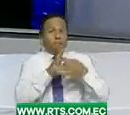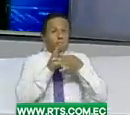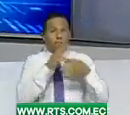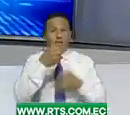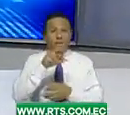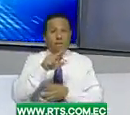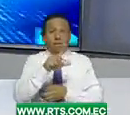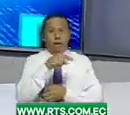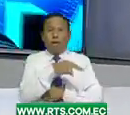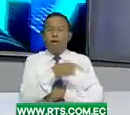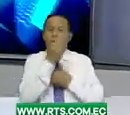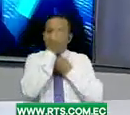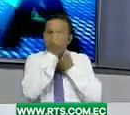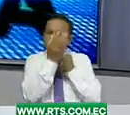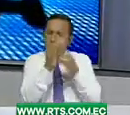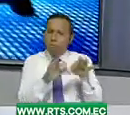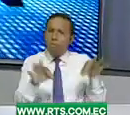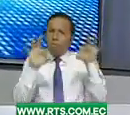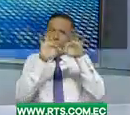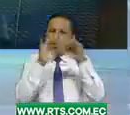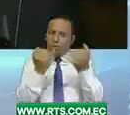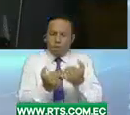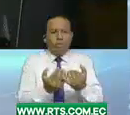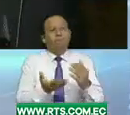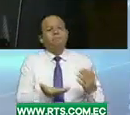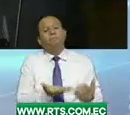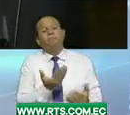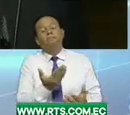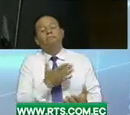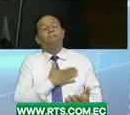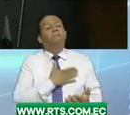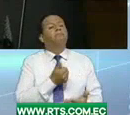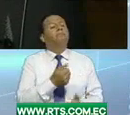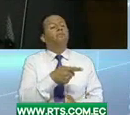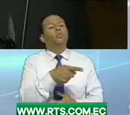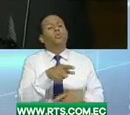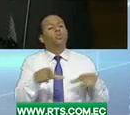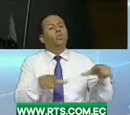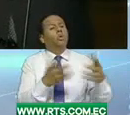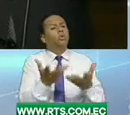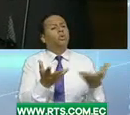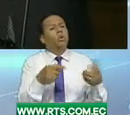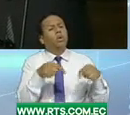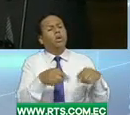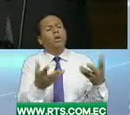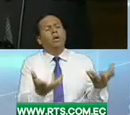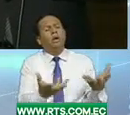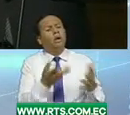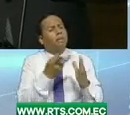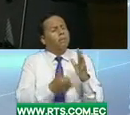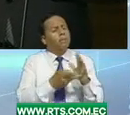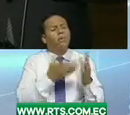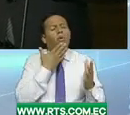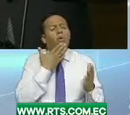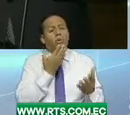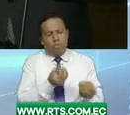tiene importantes noticias. Charlie, ¿en qué punto de la ciudad te encuentras y qué noticias nos tienes? Buenas